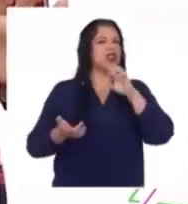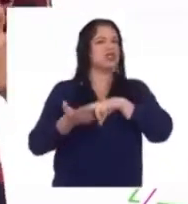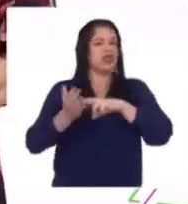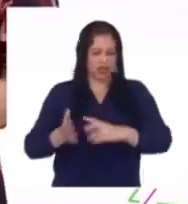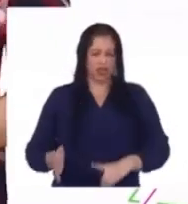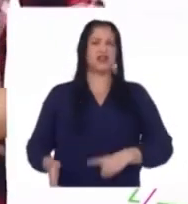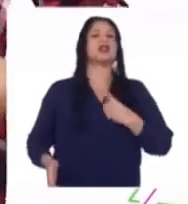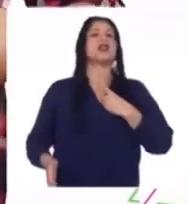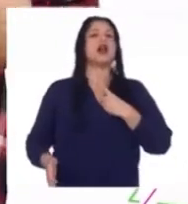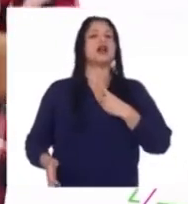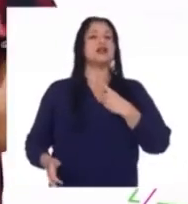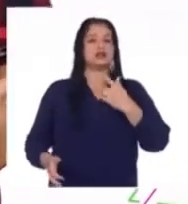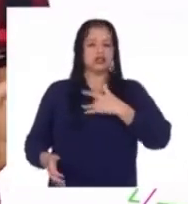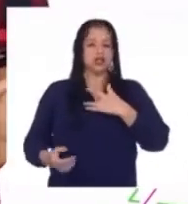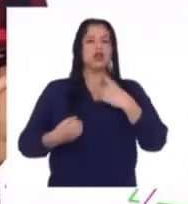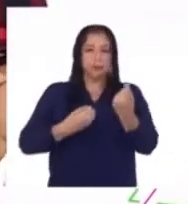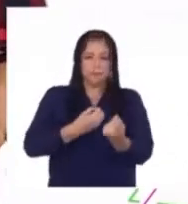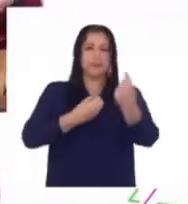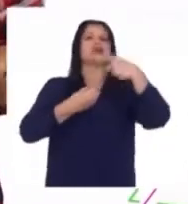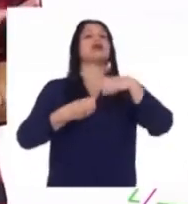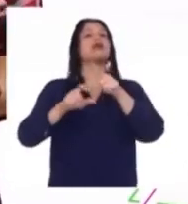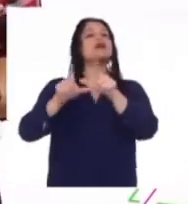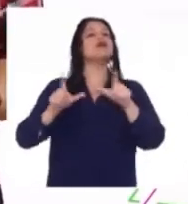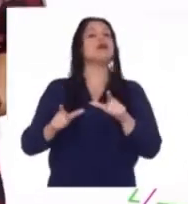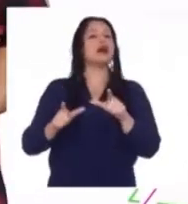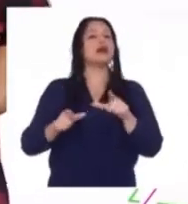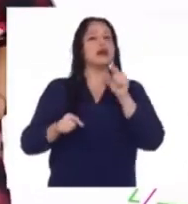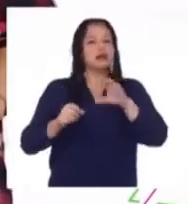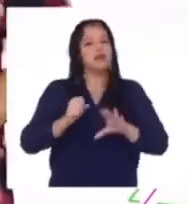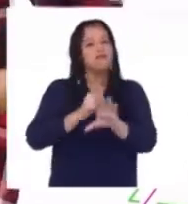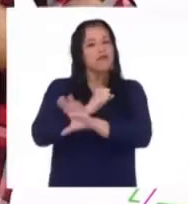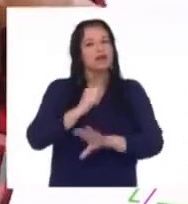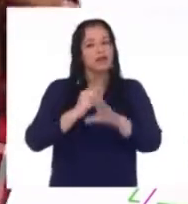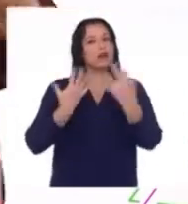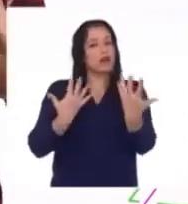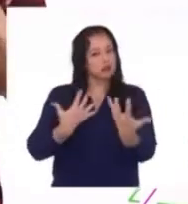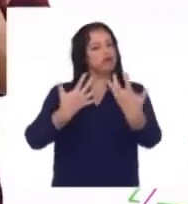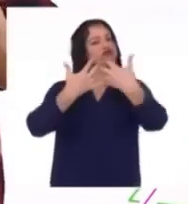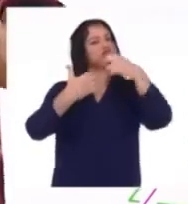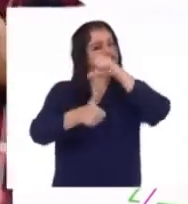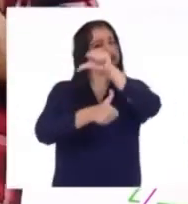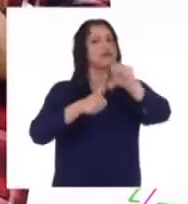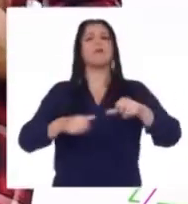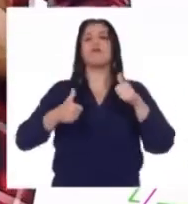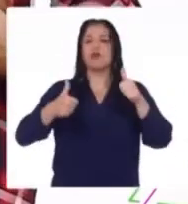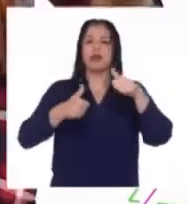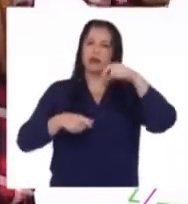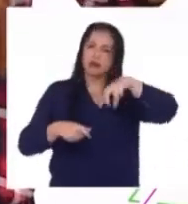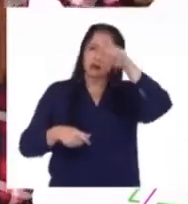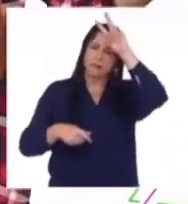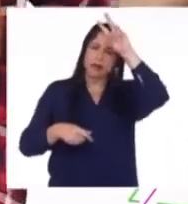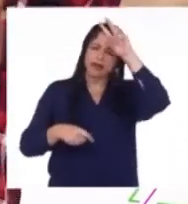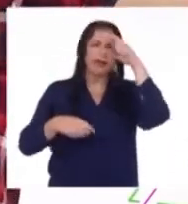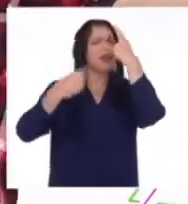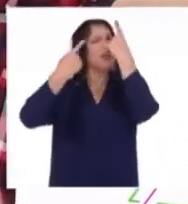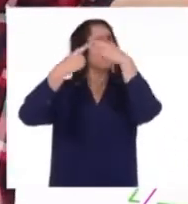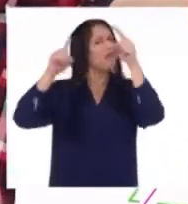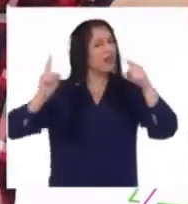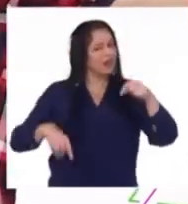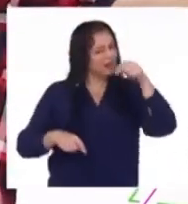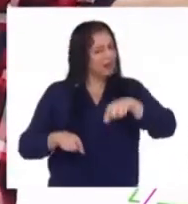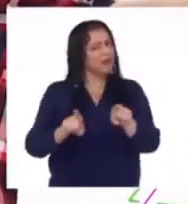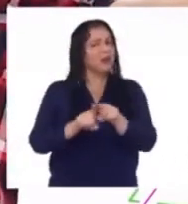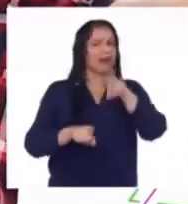dignidad, sentido de pertenencia y bases para una convivencia constructiva en un país tan diverso como